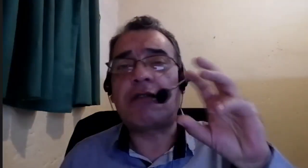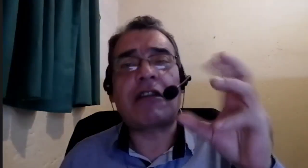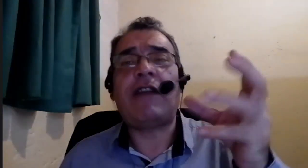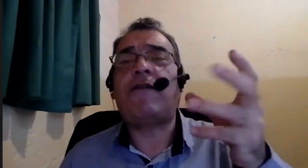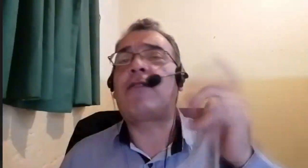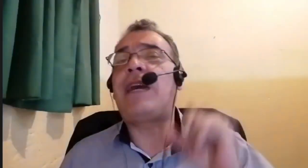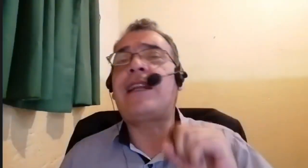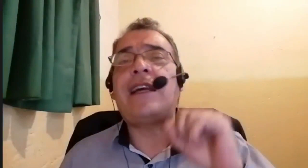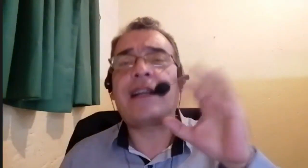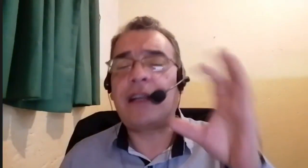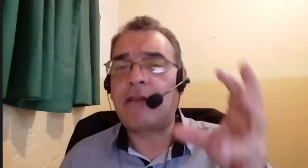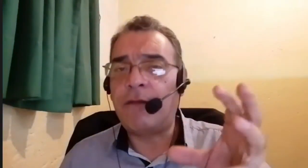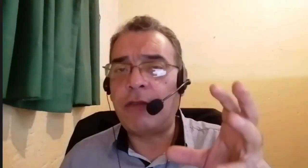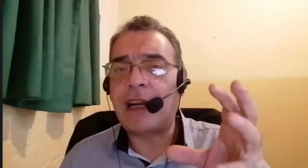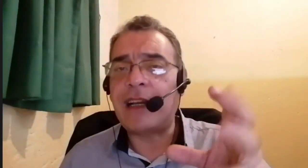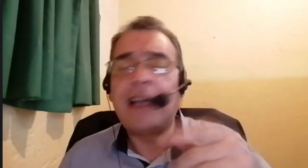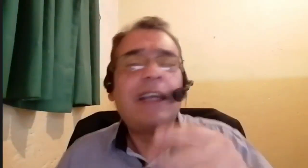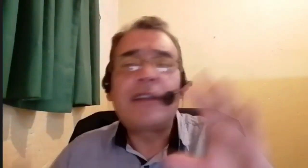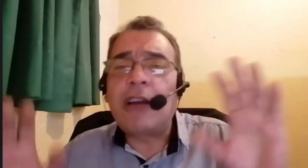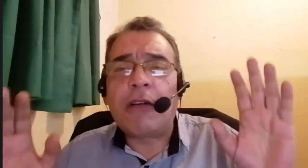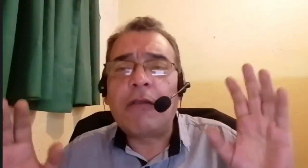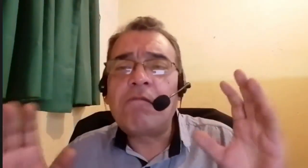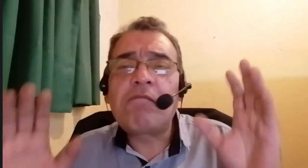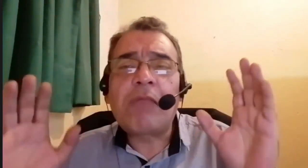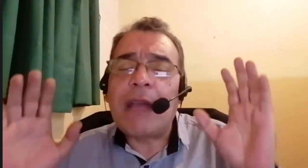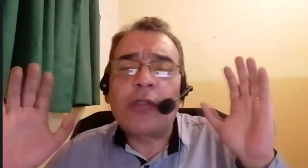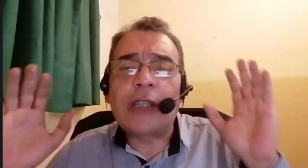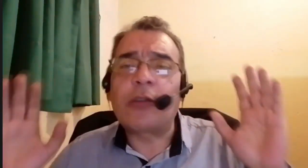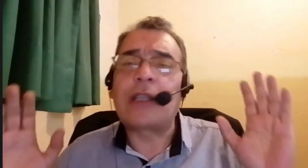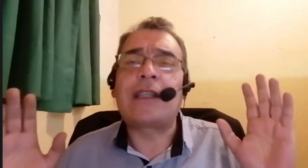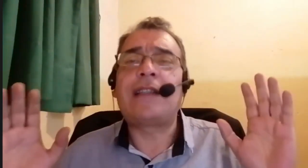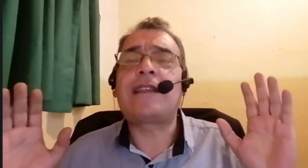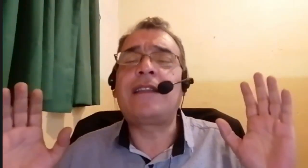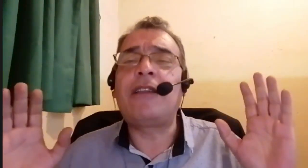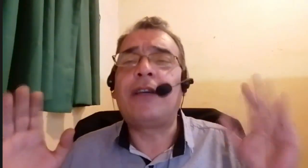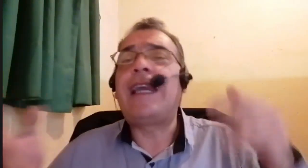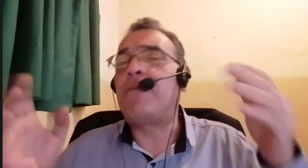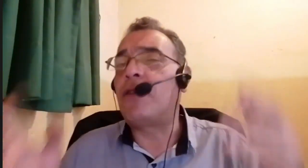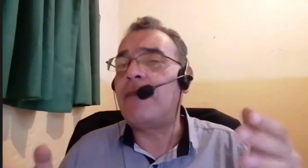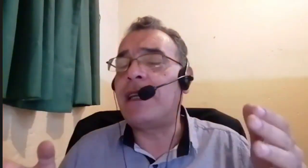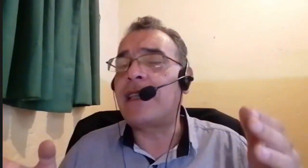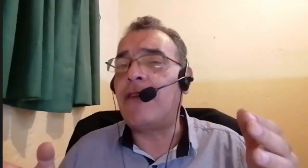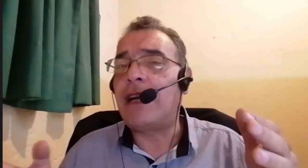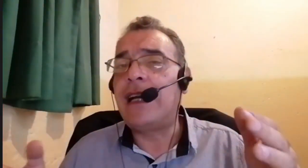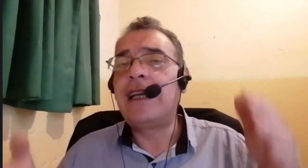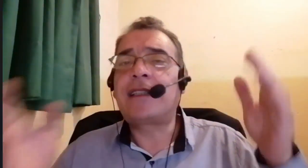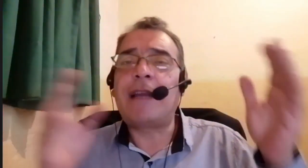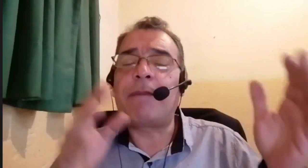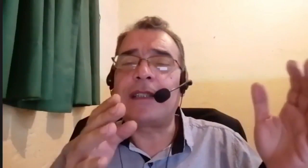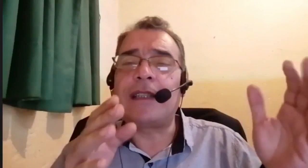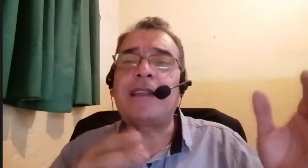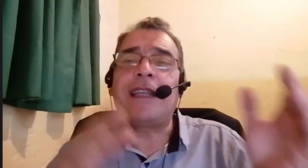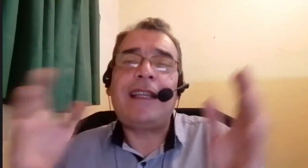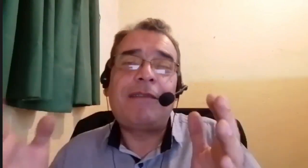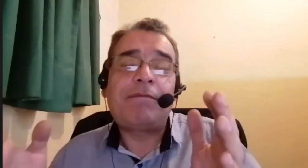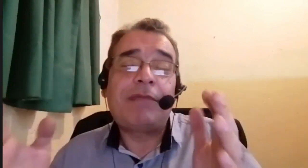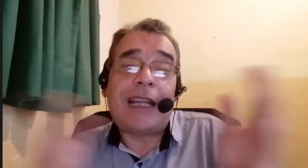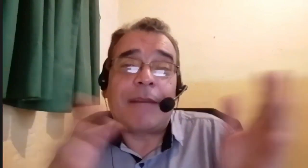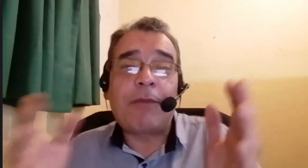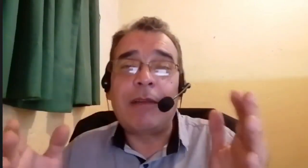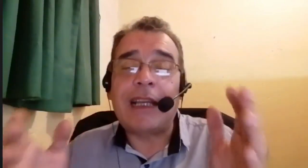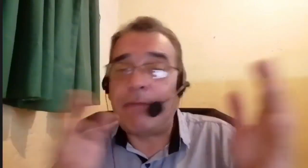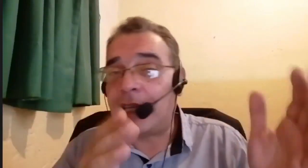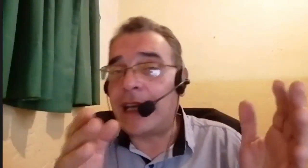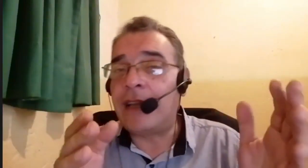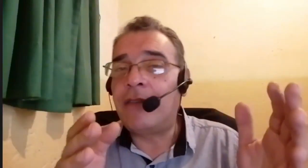incluso reformarla, reconfigurarla. Digo, hay muchas voces en ese sentido. El problema es que ahora sea el presidente de